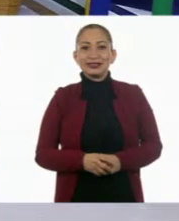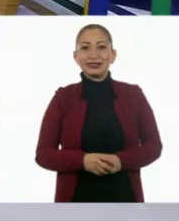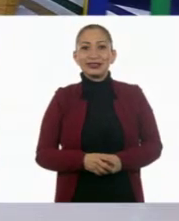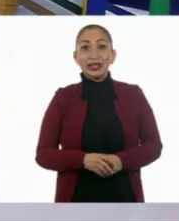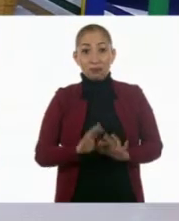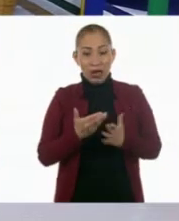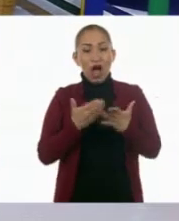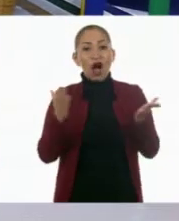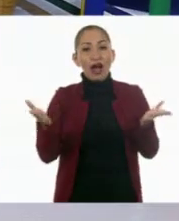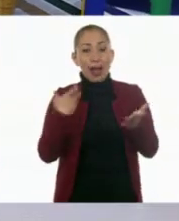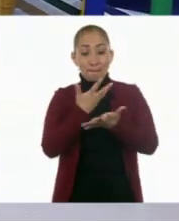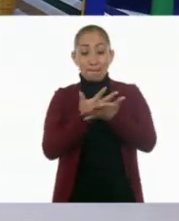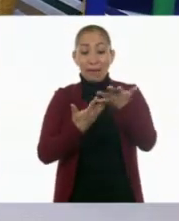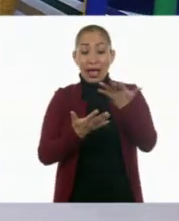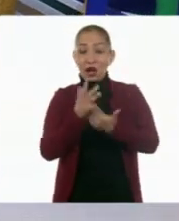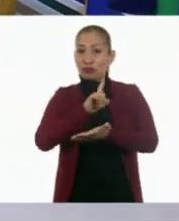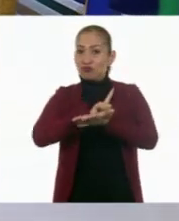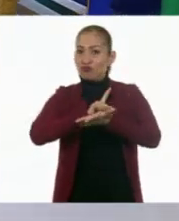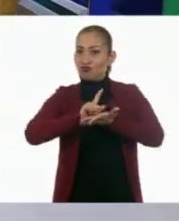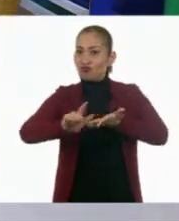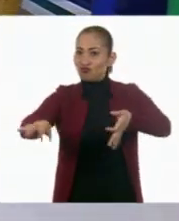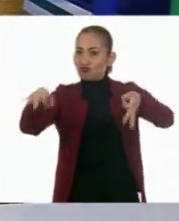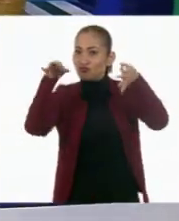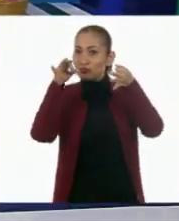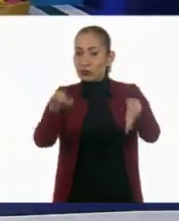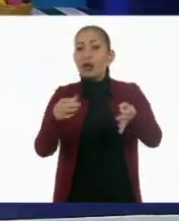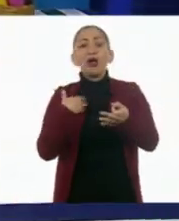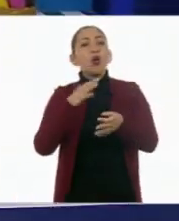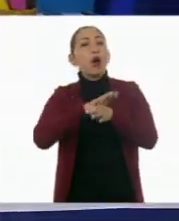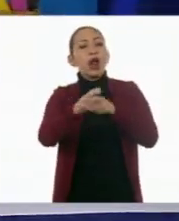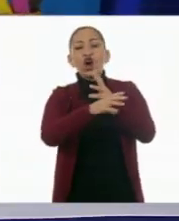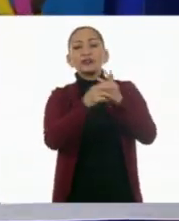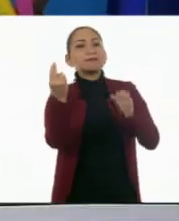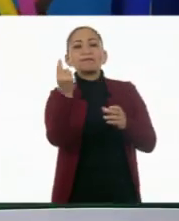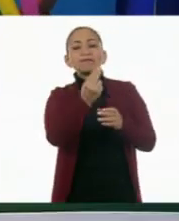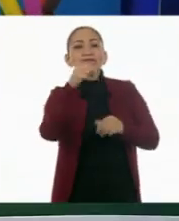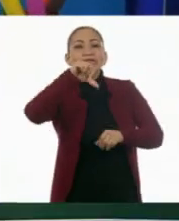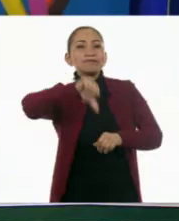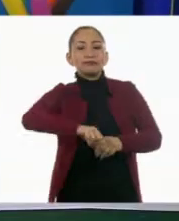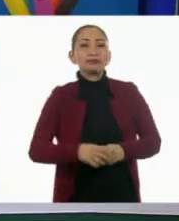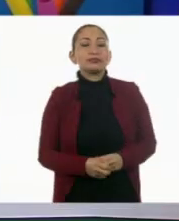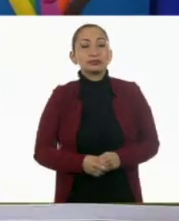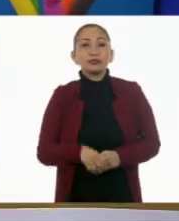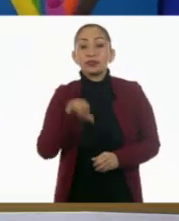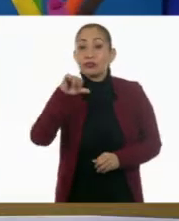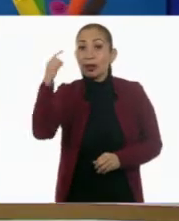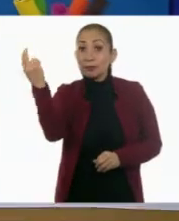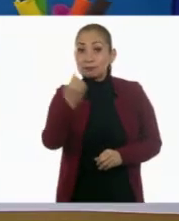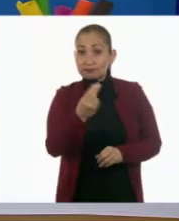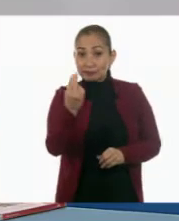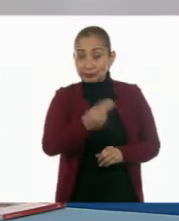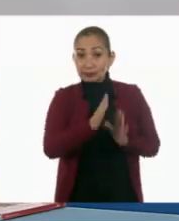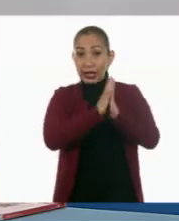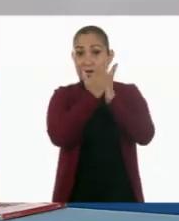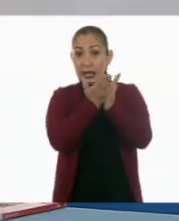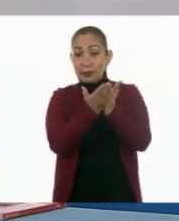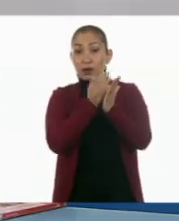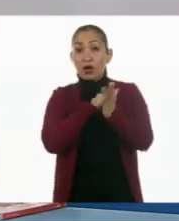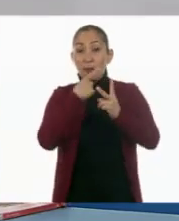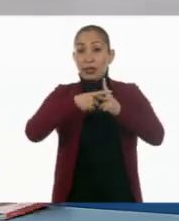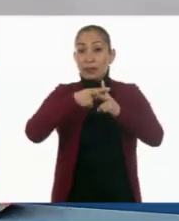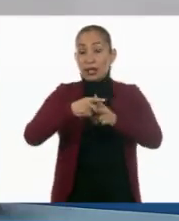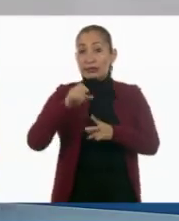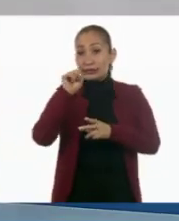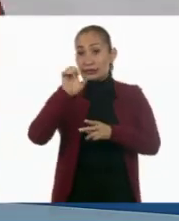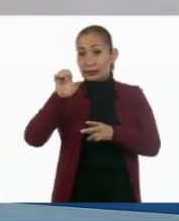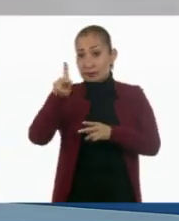Y ahora sí, con nuestras manos perfectamente limpias, ¿qué materiales necesitamos? Vamos a necesitar nuestro libro de desafíos